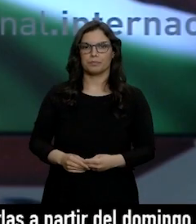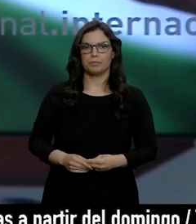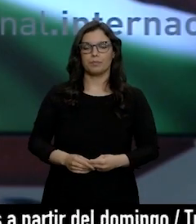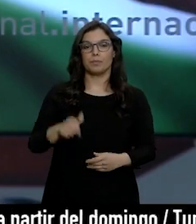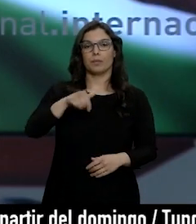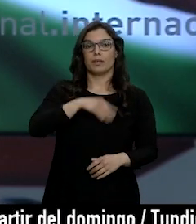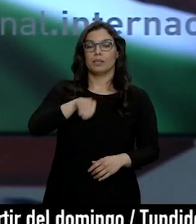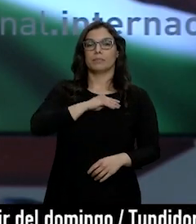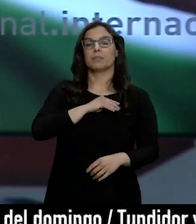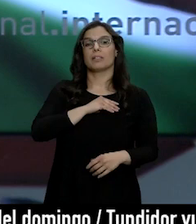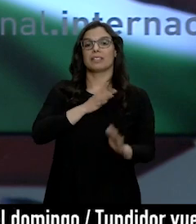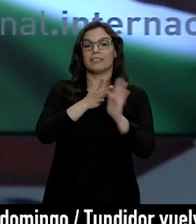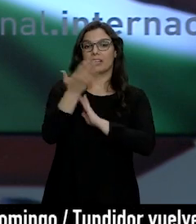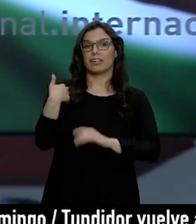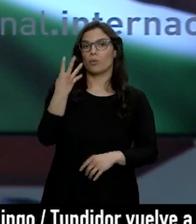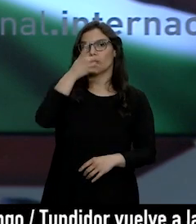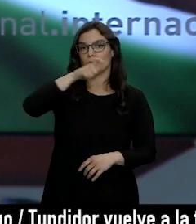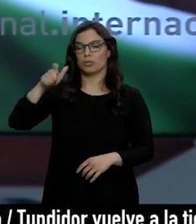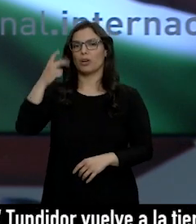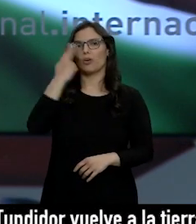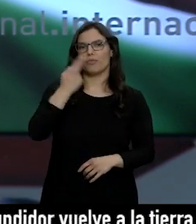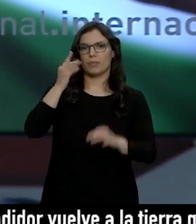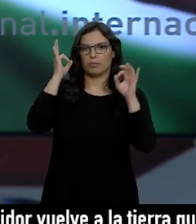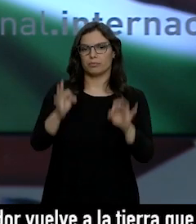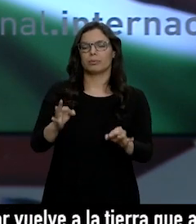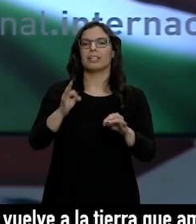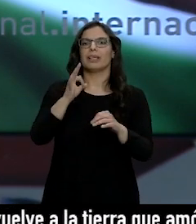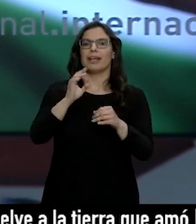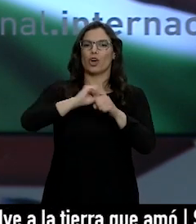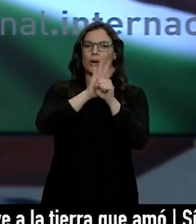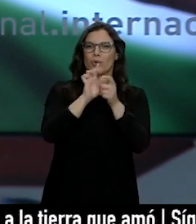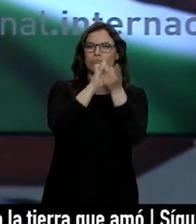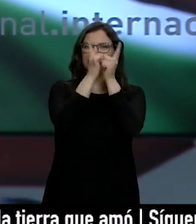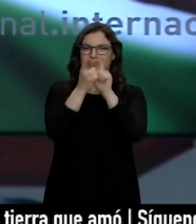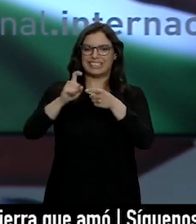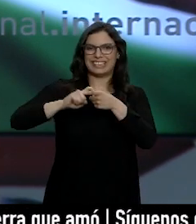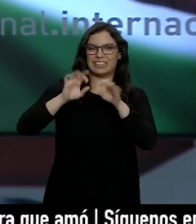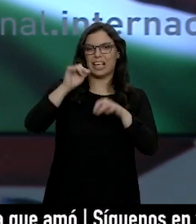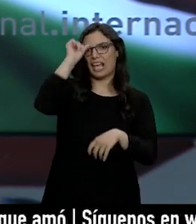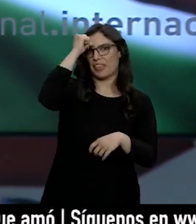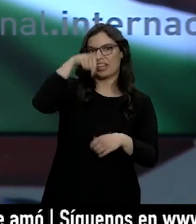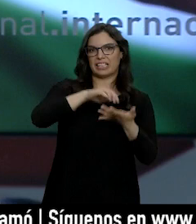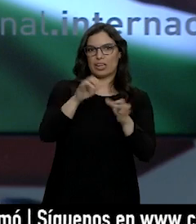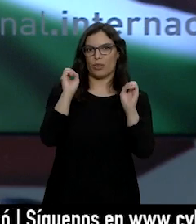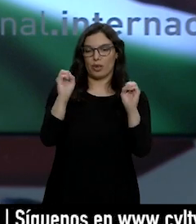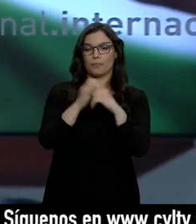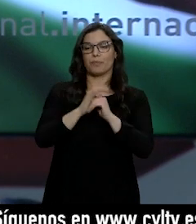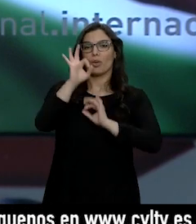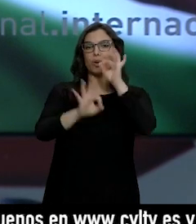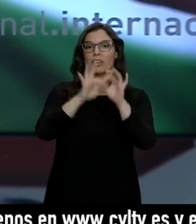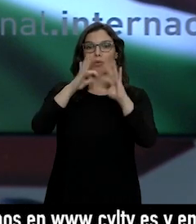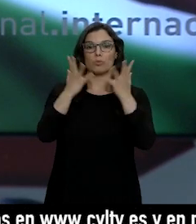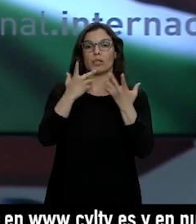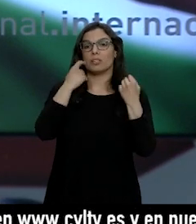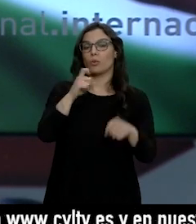En España son, por tanto, ya 4 los casos confirmados de la variante india. En Castilla y León no hay ninguno. Desde la Organización Mundial de la